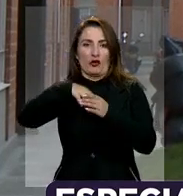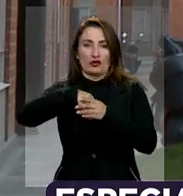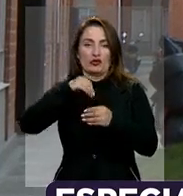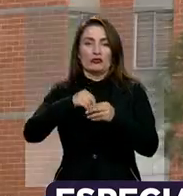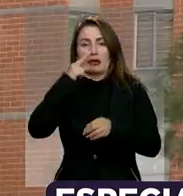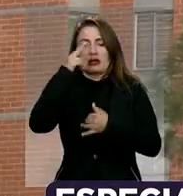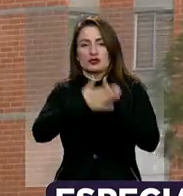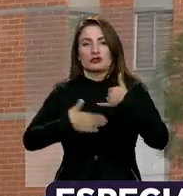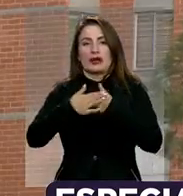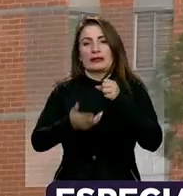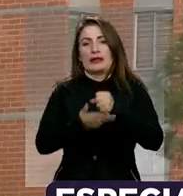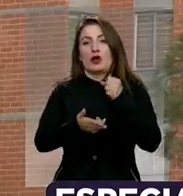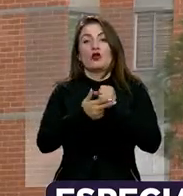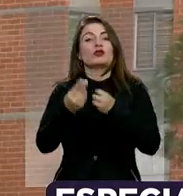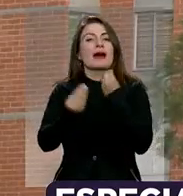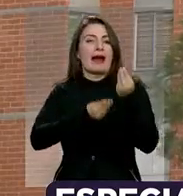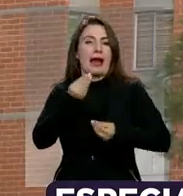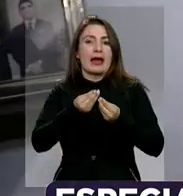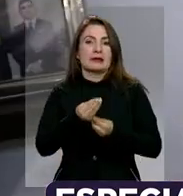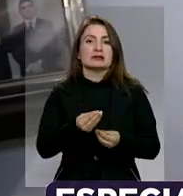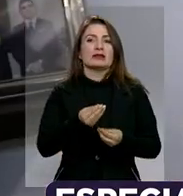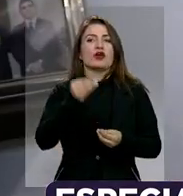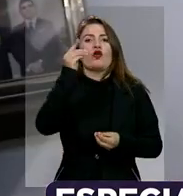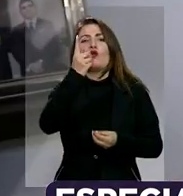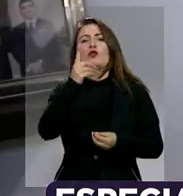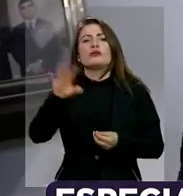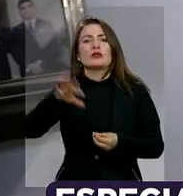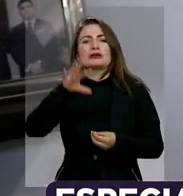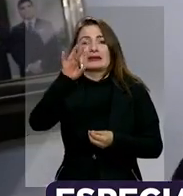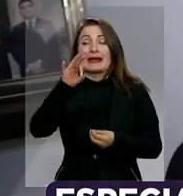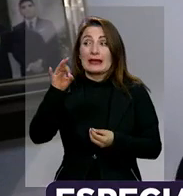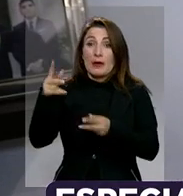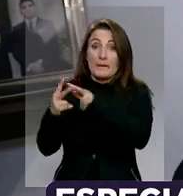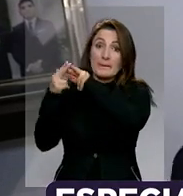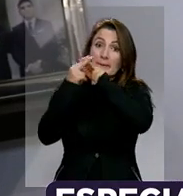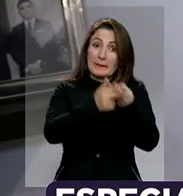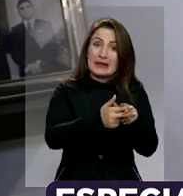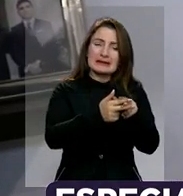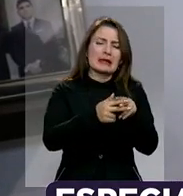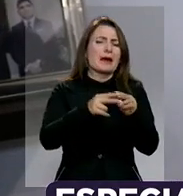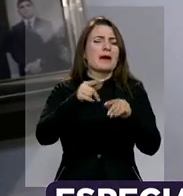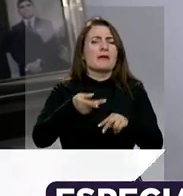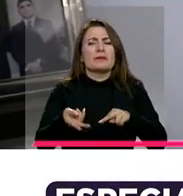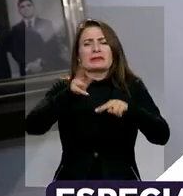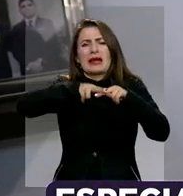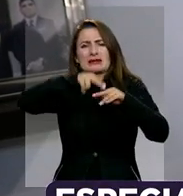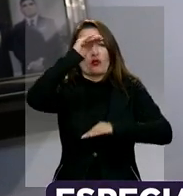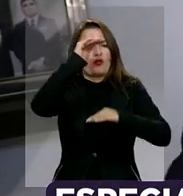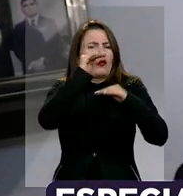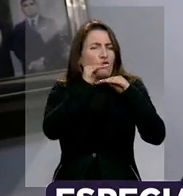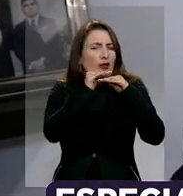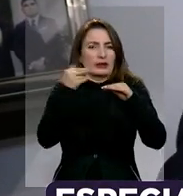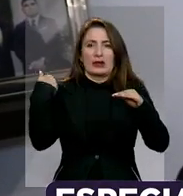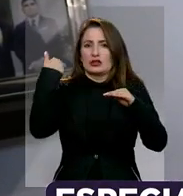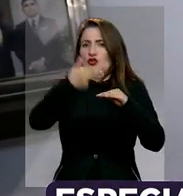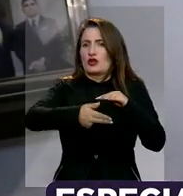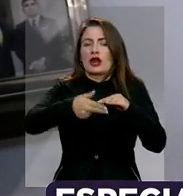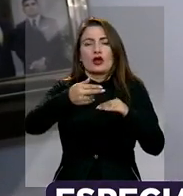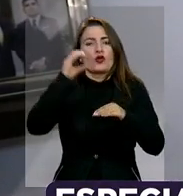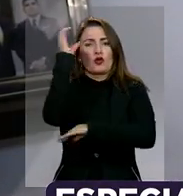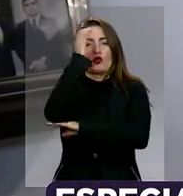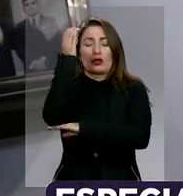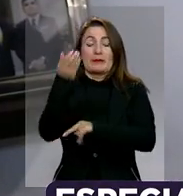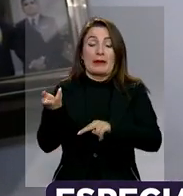tasas de interés preferenciales de un dígito. Ese crédito se va a dar a las tasas más bajas de la historia de Colombia. Colombia es un país donde el